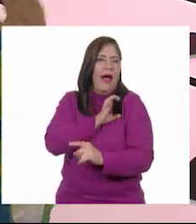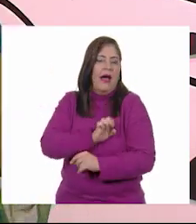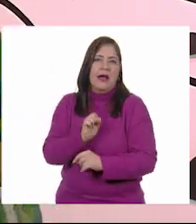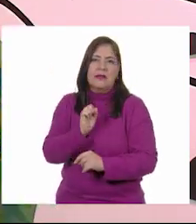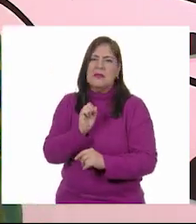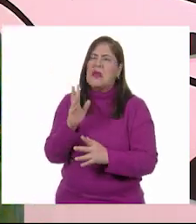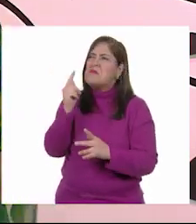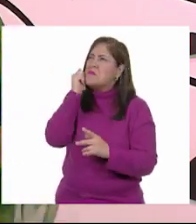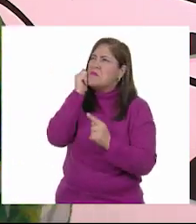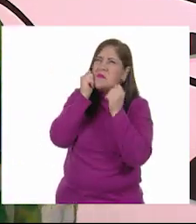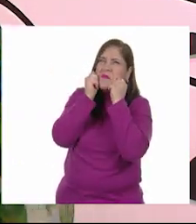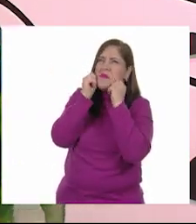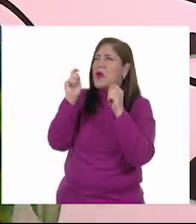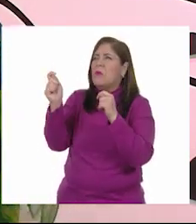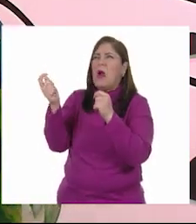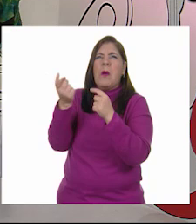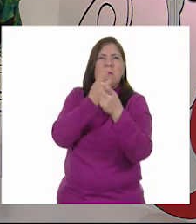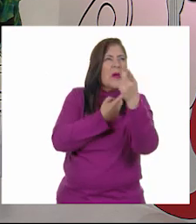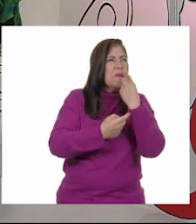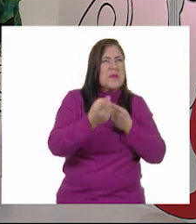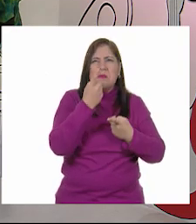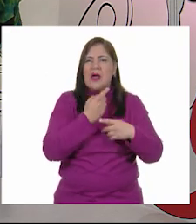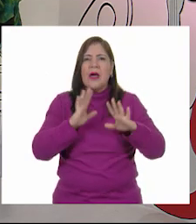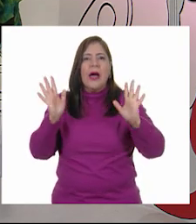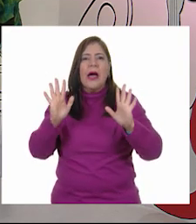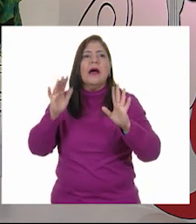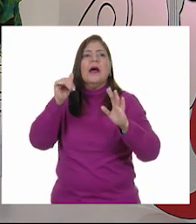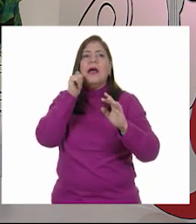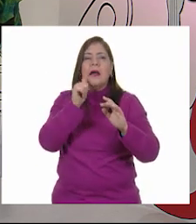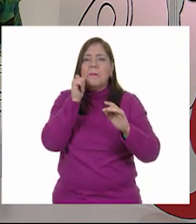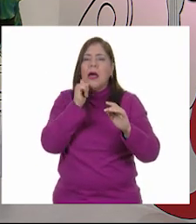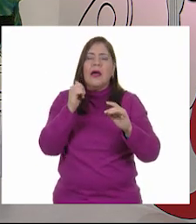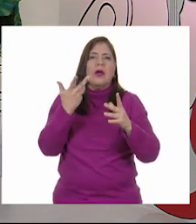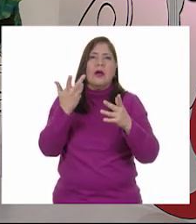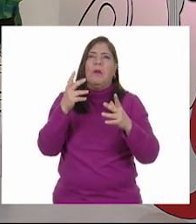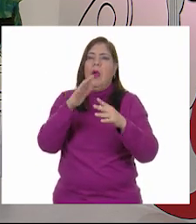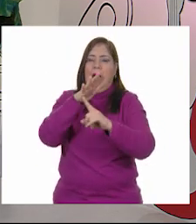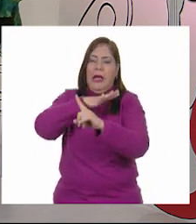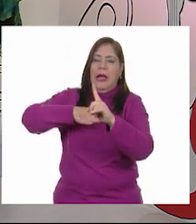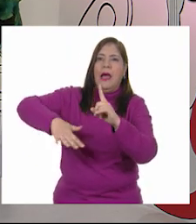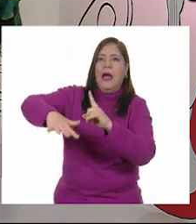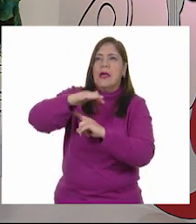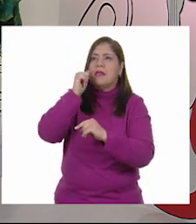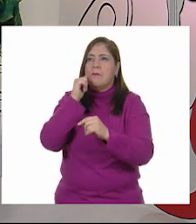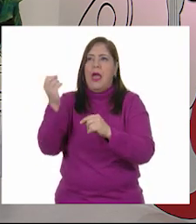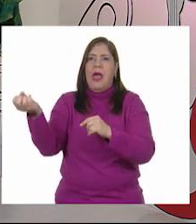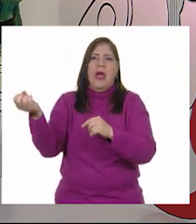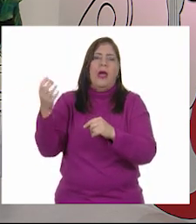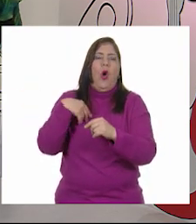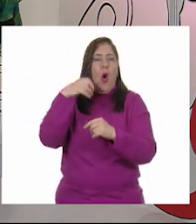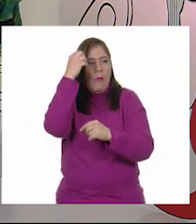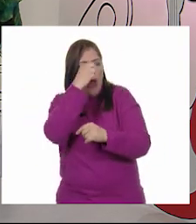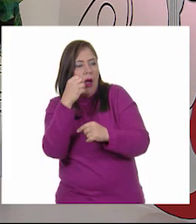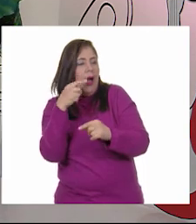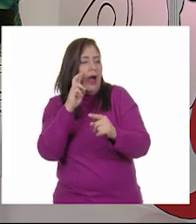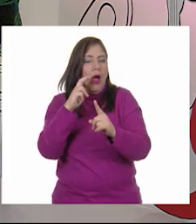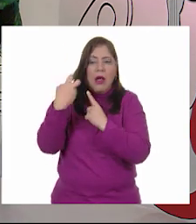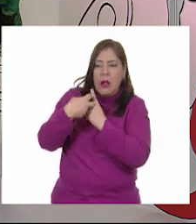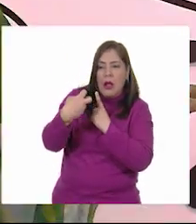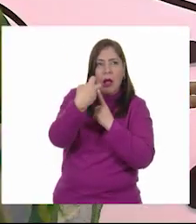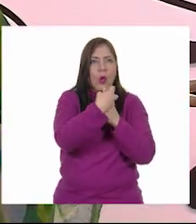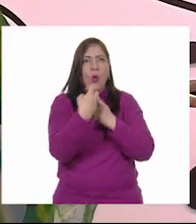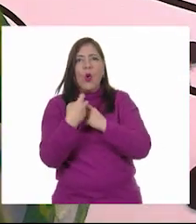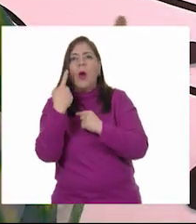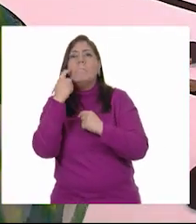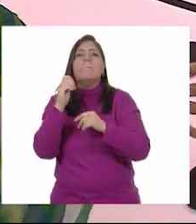lo que nos dicen, porque toda la vida, y tú lo debes saber como músico, estamos rodeados de opiniones porque es una actividad que se hace